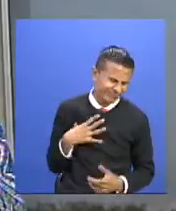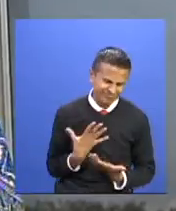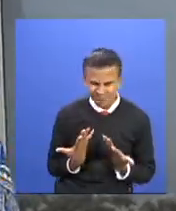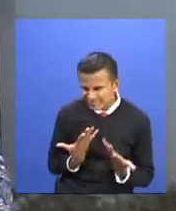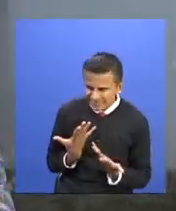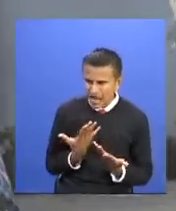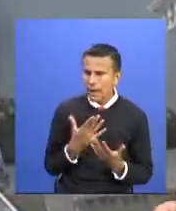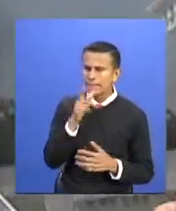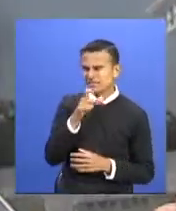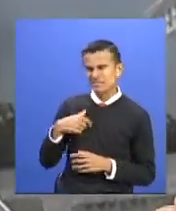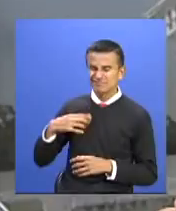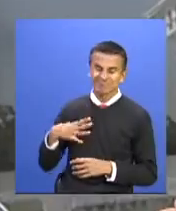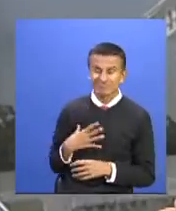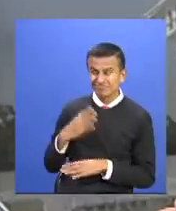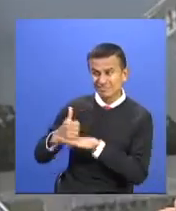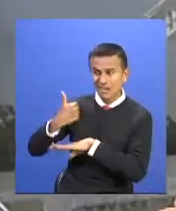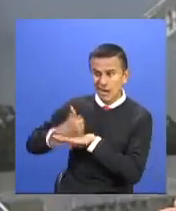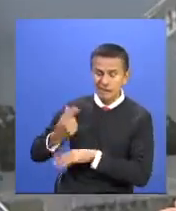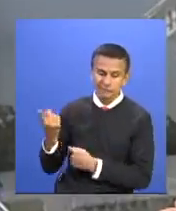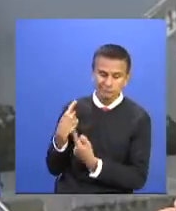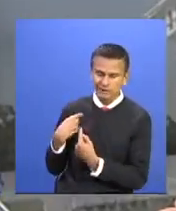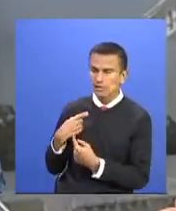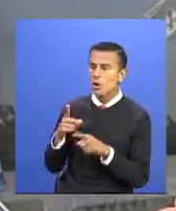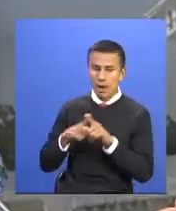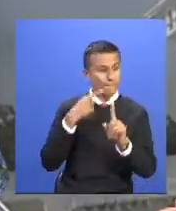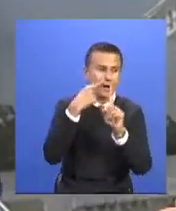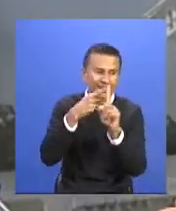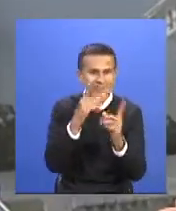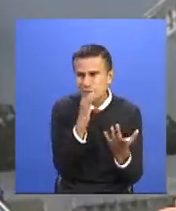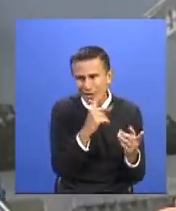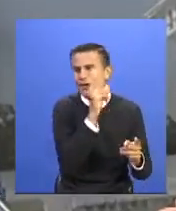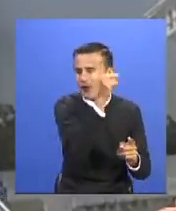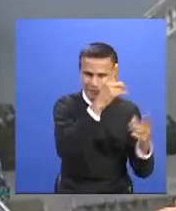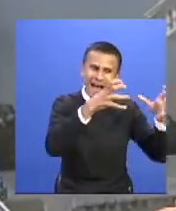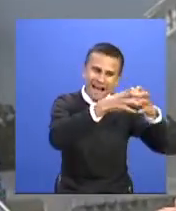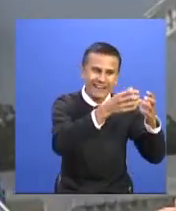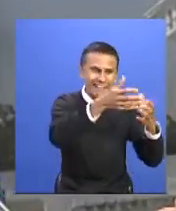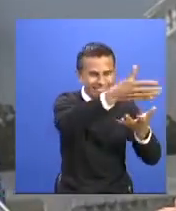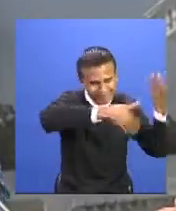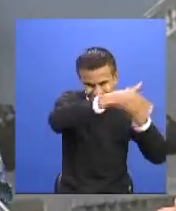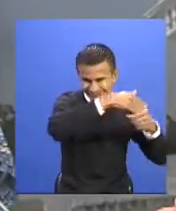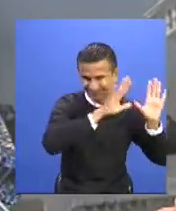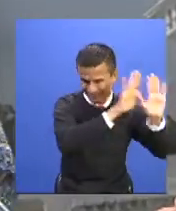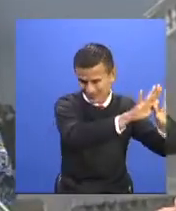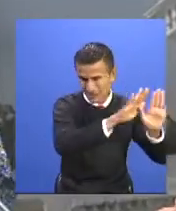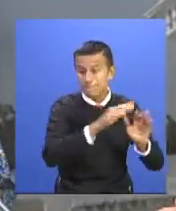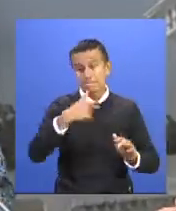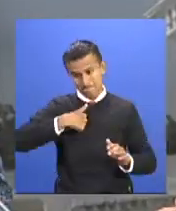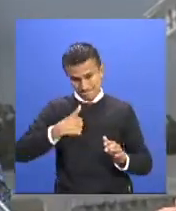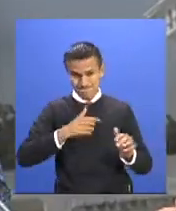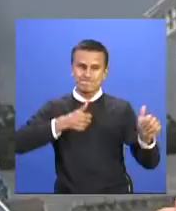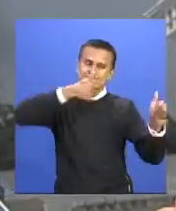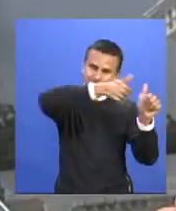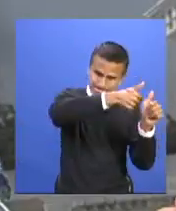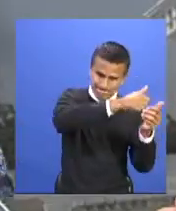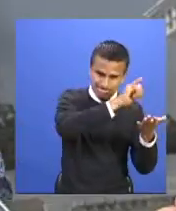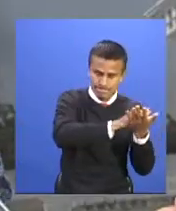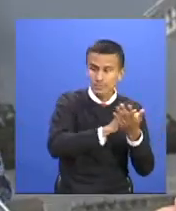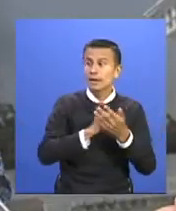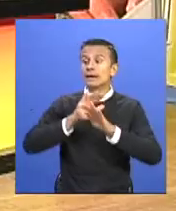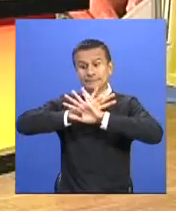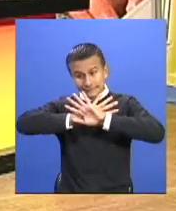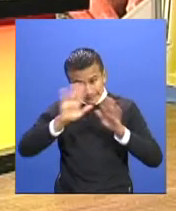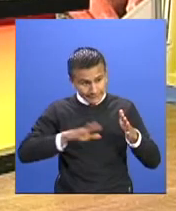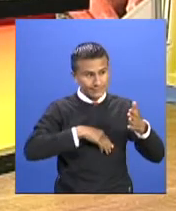permitir finalmente una receptividad positiva ante lo que yo le quiera hablar. Luego de tener, digamos, que todos